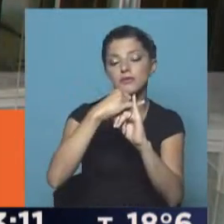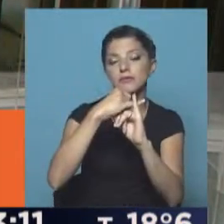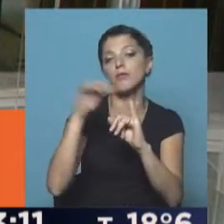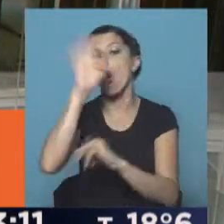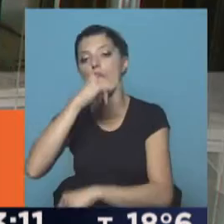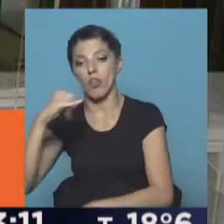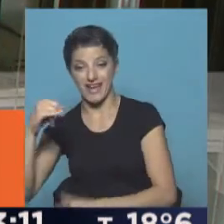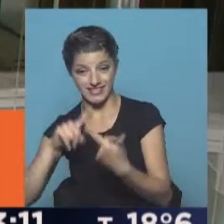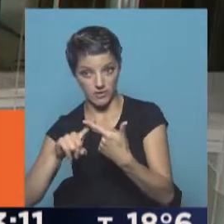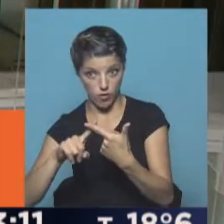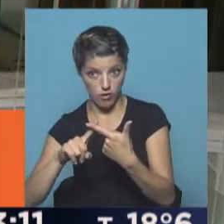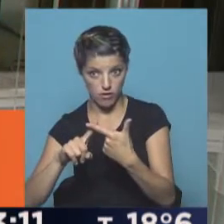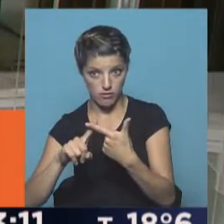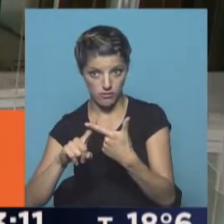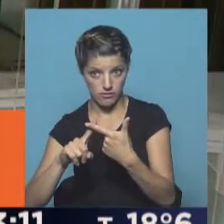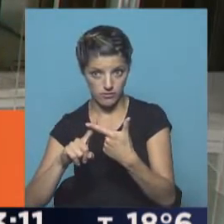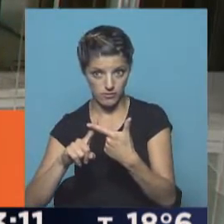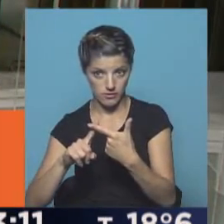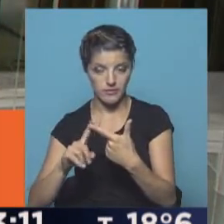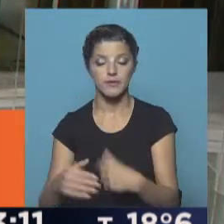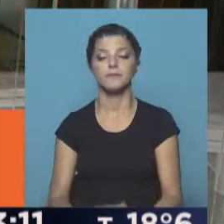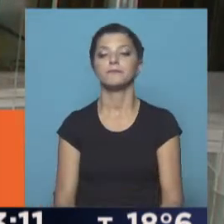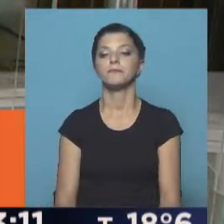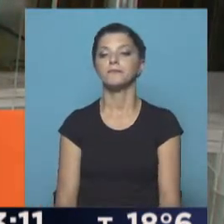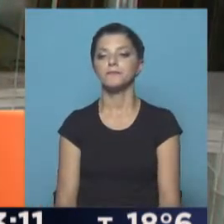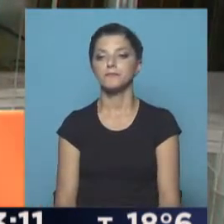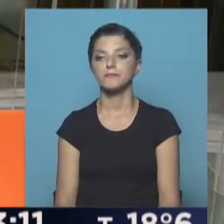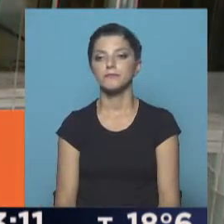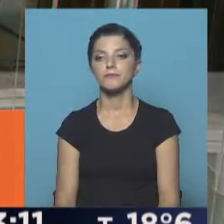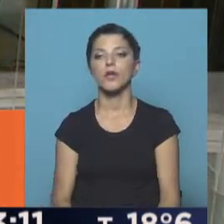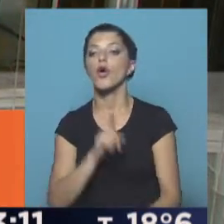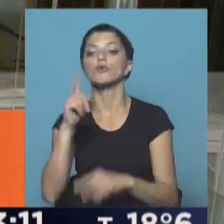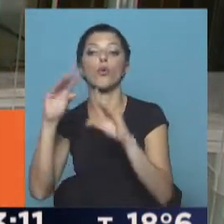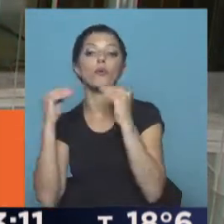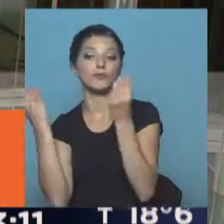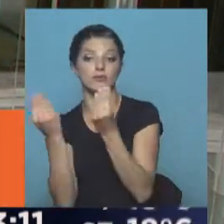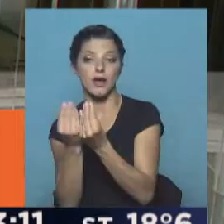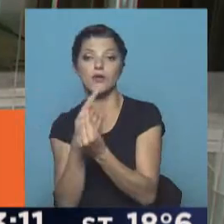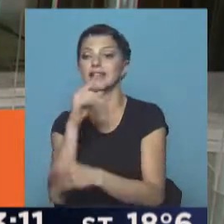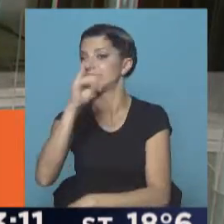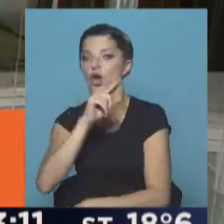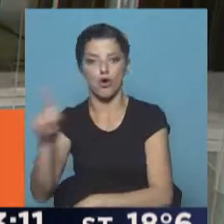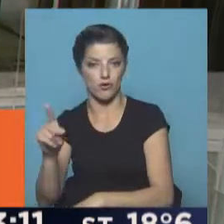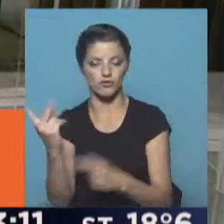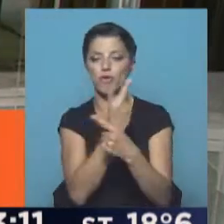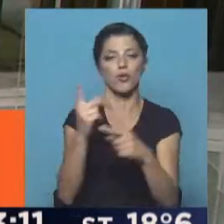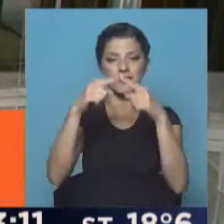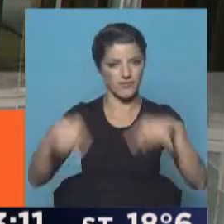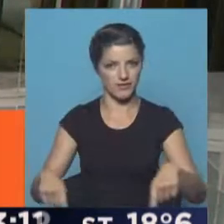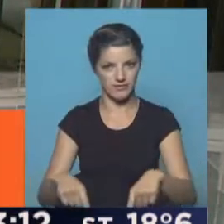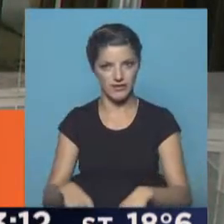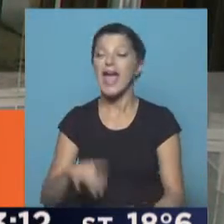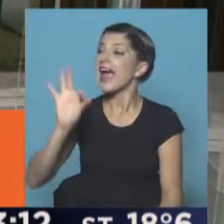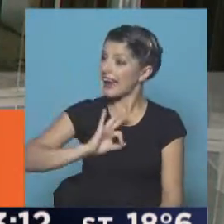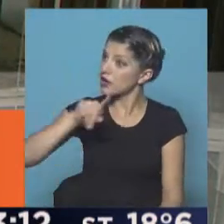más matizada, compleja y sofisticada contra un resultado más binario por sí o por no, a matar o morir. El seminario lo hacemos todo el año que